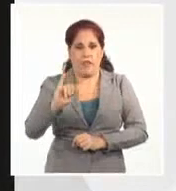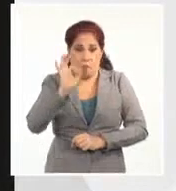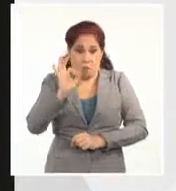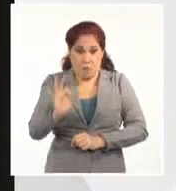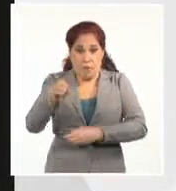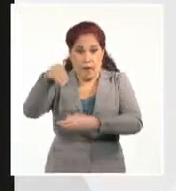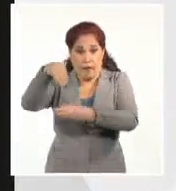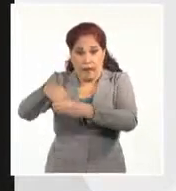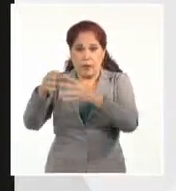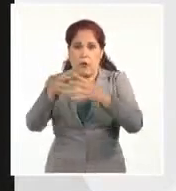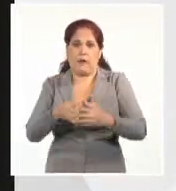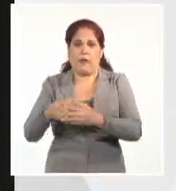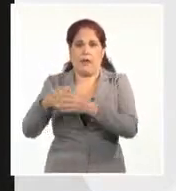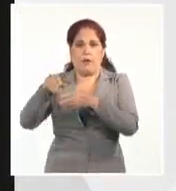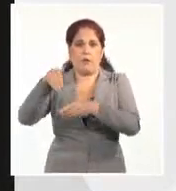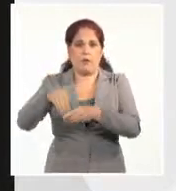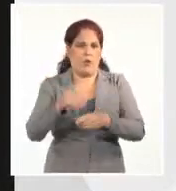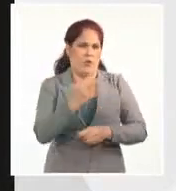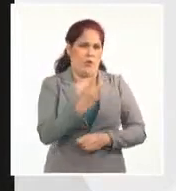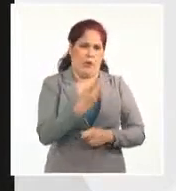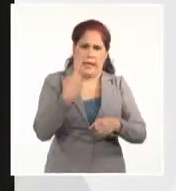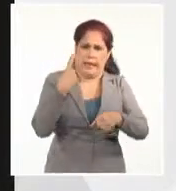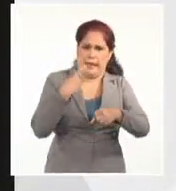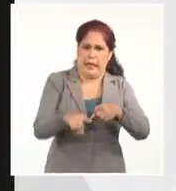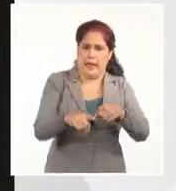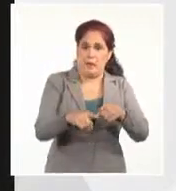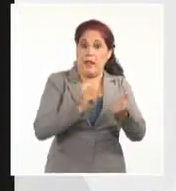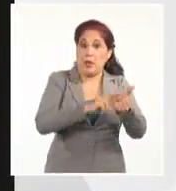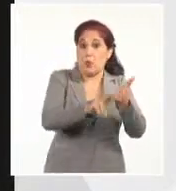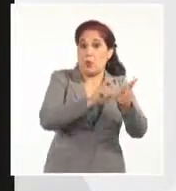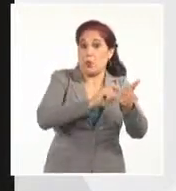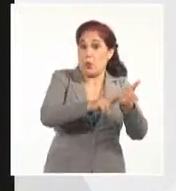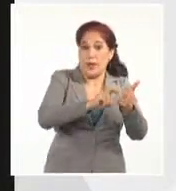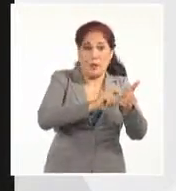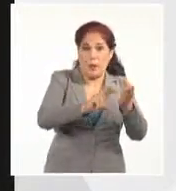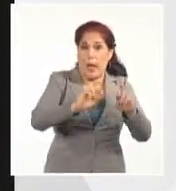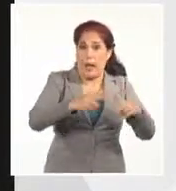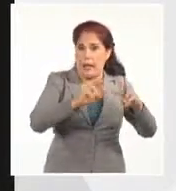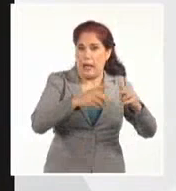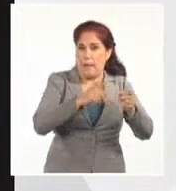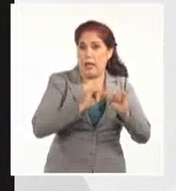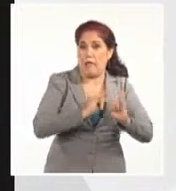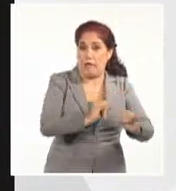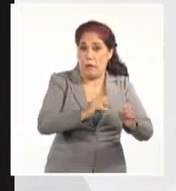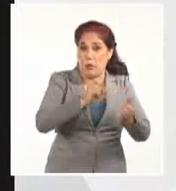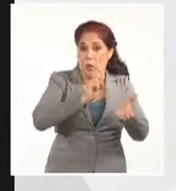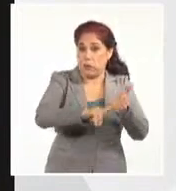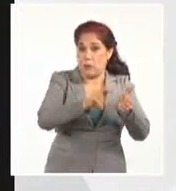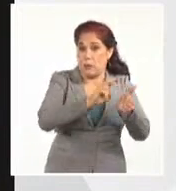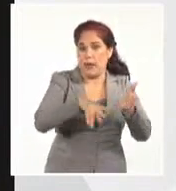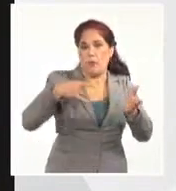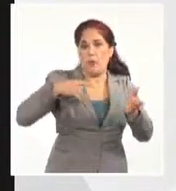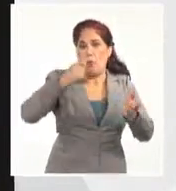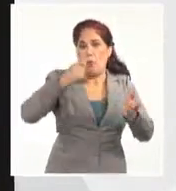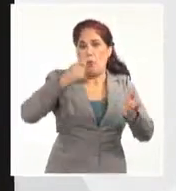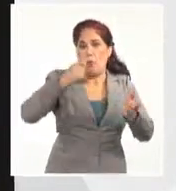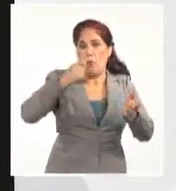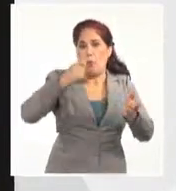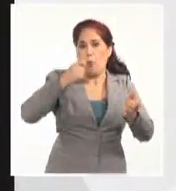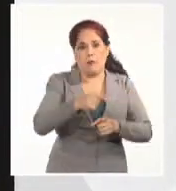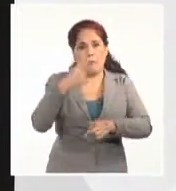las dos cuentas, digamos, que reciben más retweets, ¿no? Luego, pues, se puede ver, por ejemplo, las cuentas que más